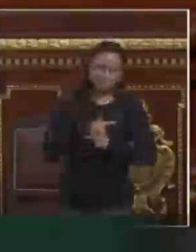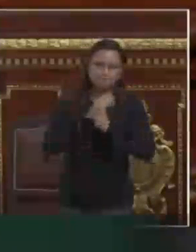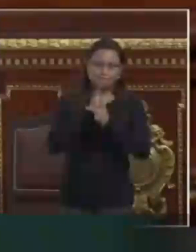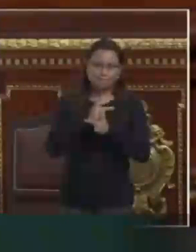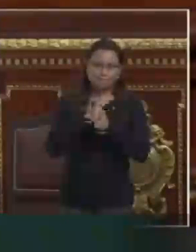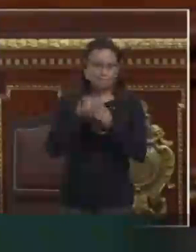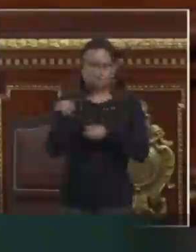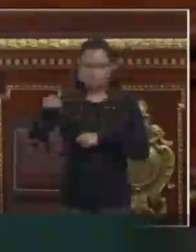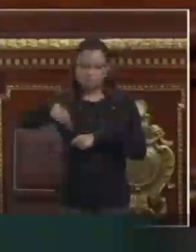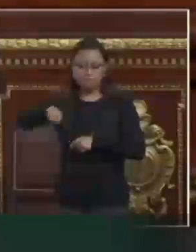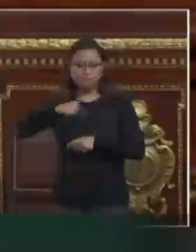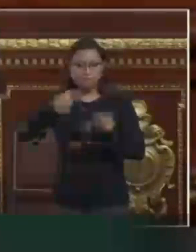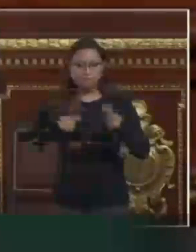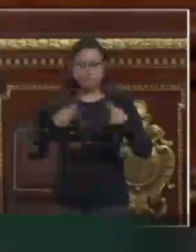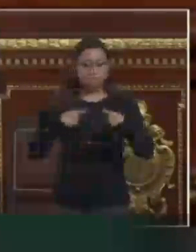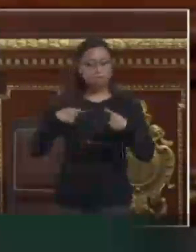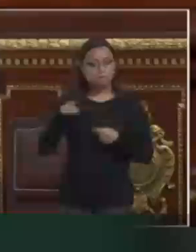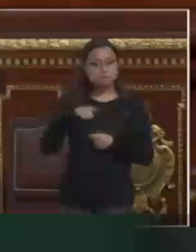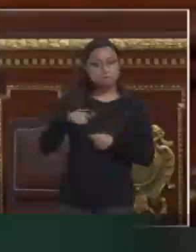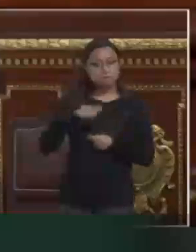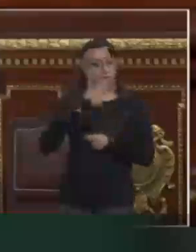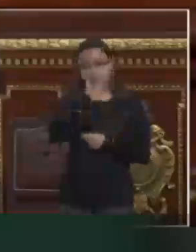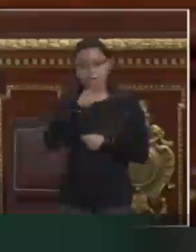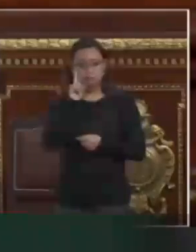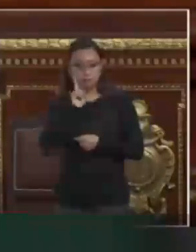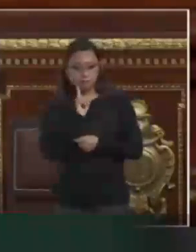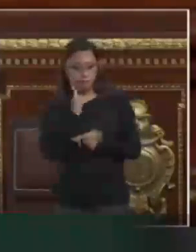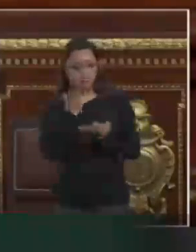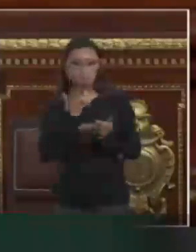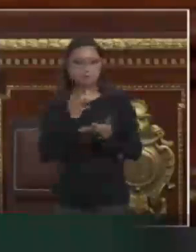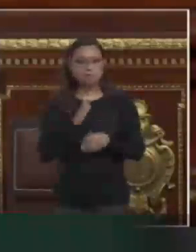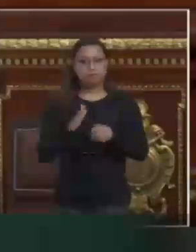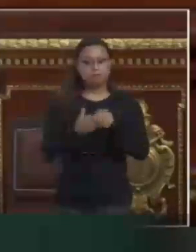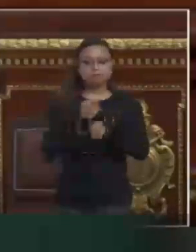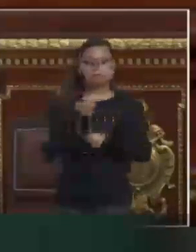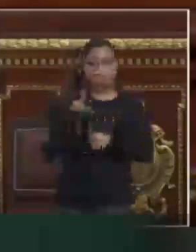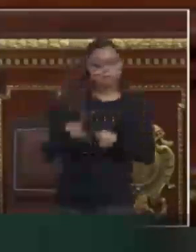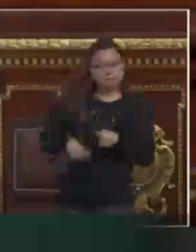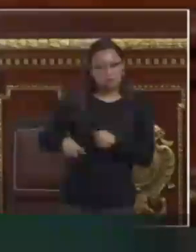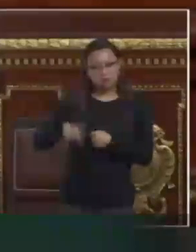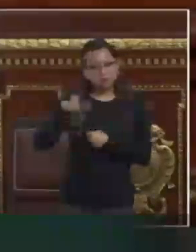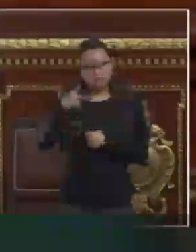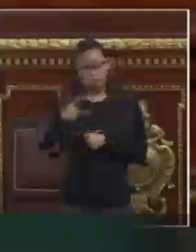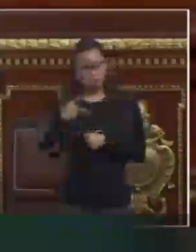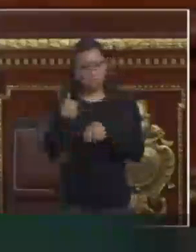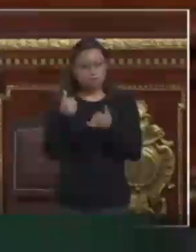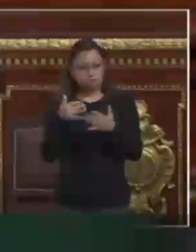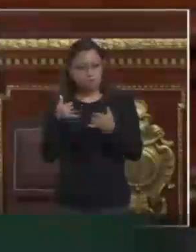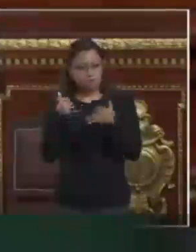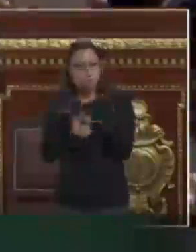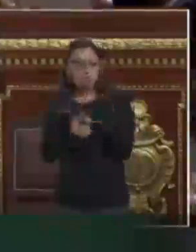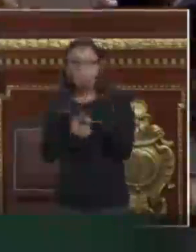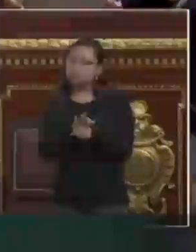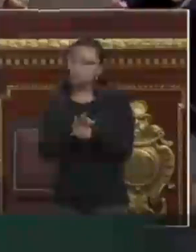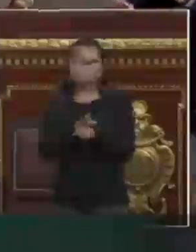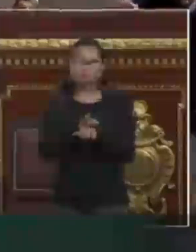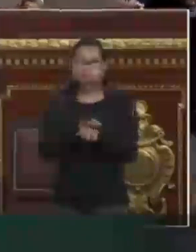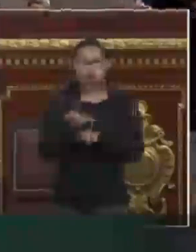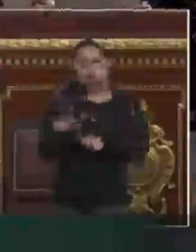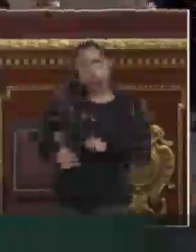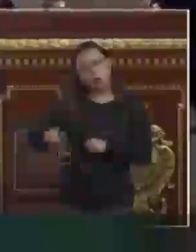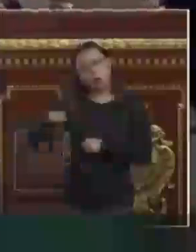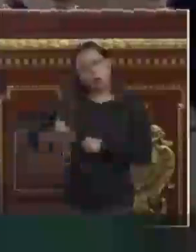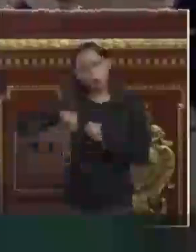siempre y cuando sus empleados estén registrados en el Instituto Mexicano del Seguro Social. Esto como parte de una serie de acciones de apoyo, impulso